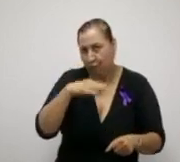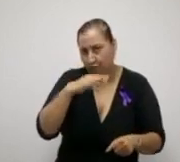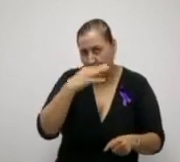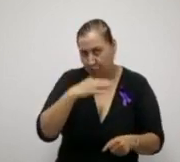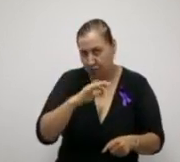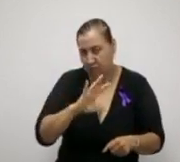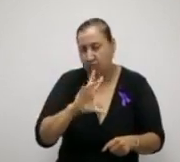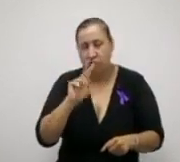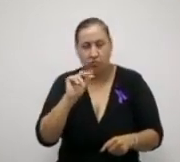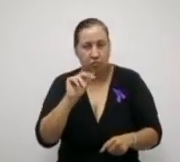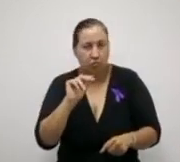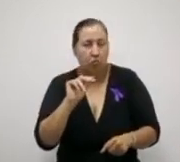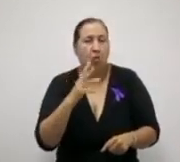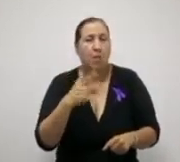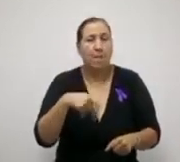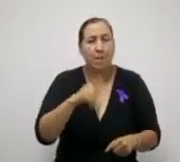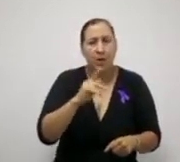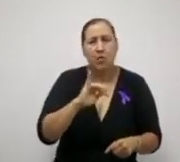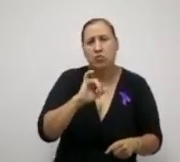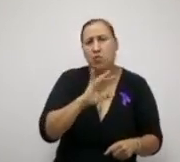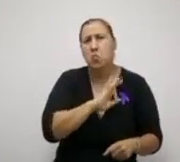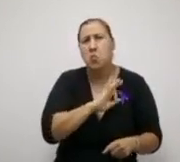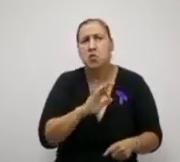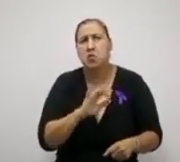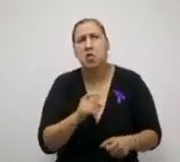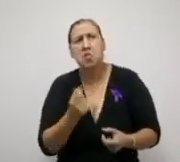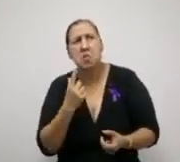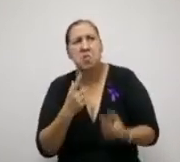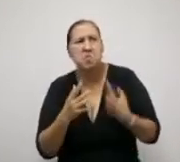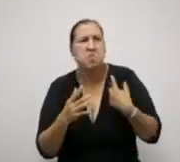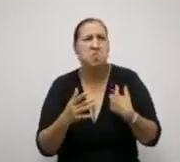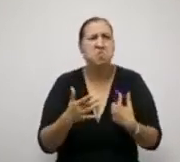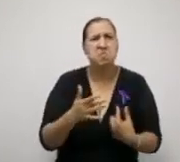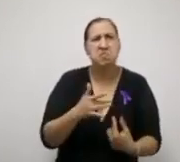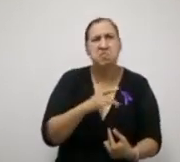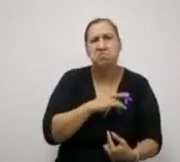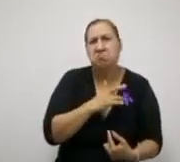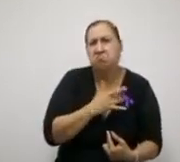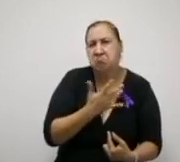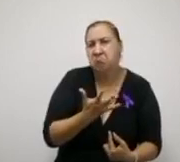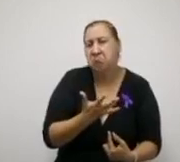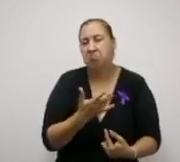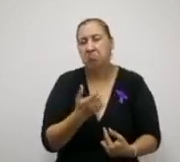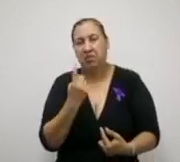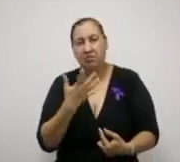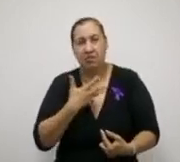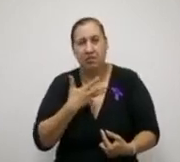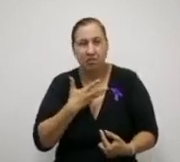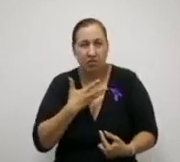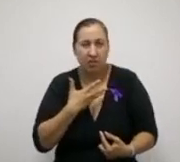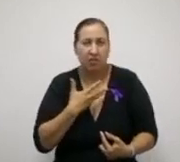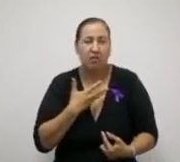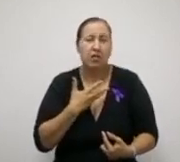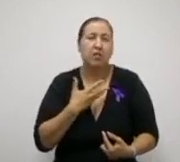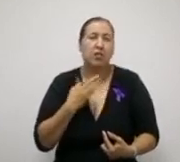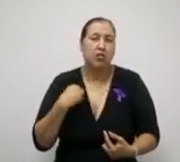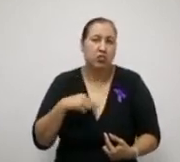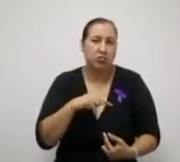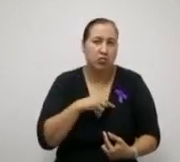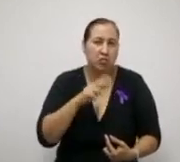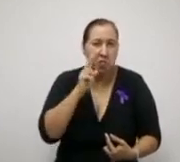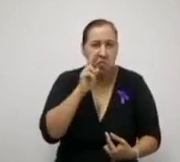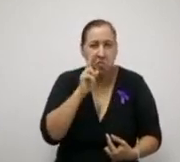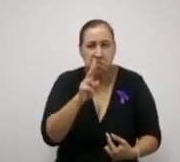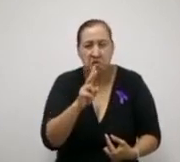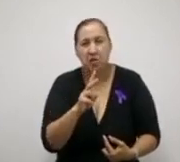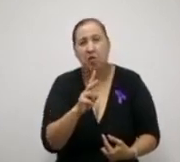tal de influenza. Sin embargo, pues sí podemos tener algunos síntomas que deberíamos de identificar,